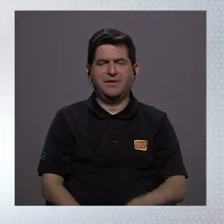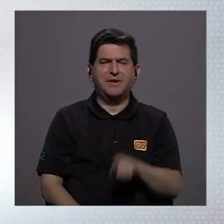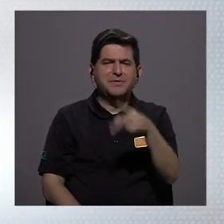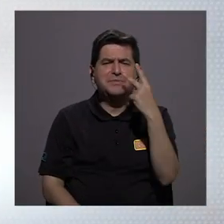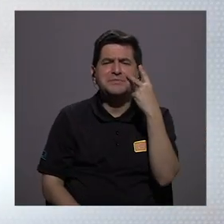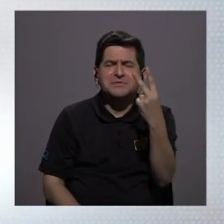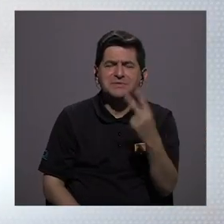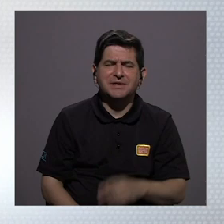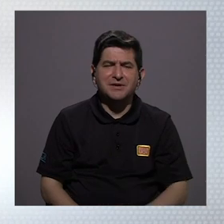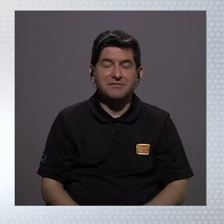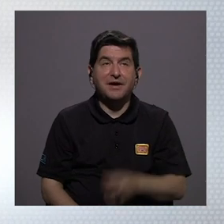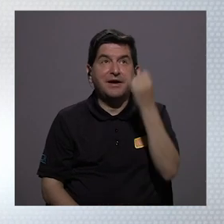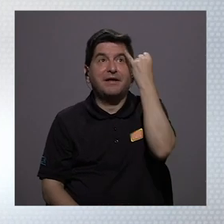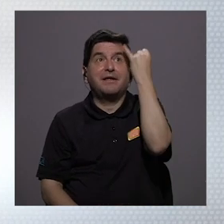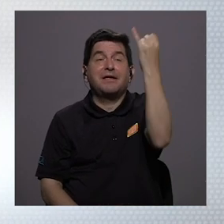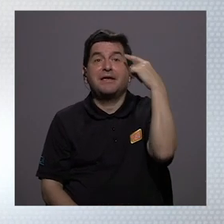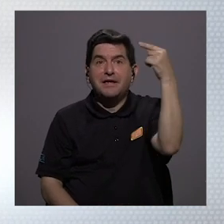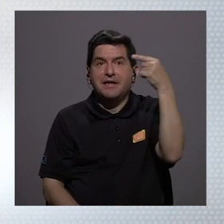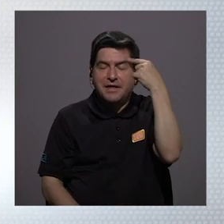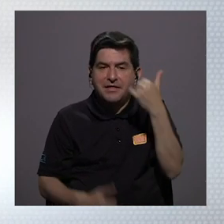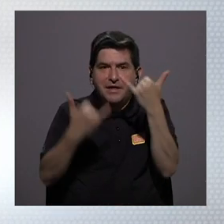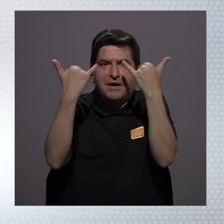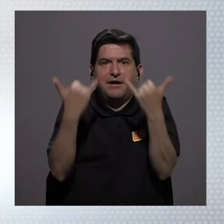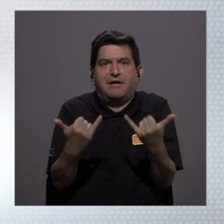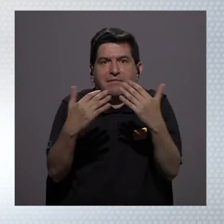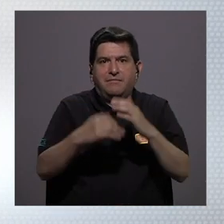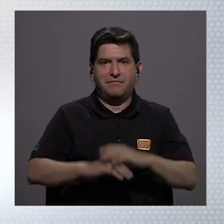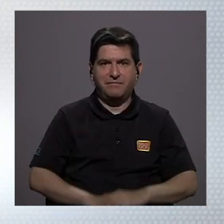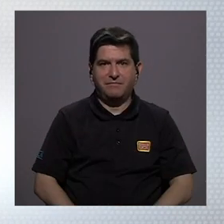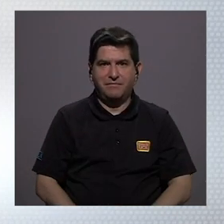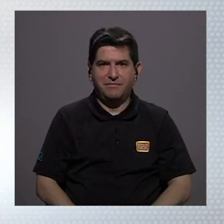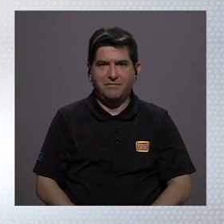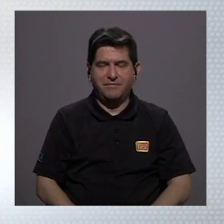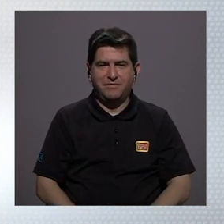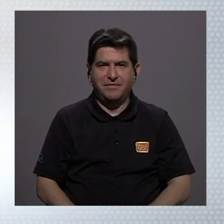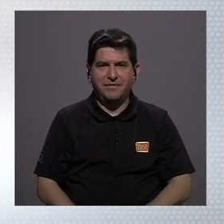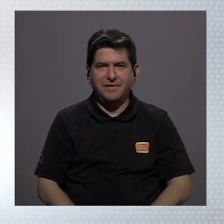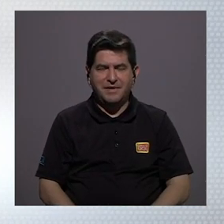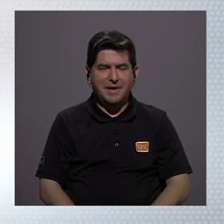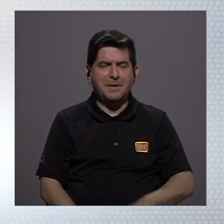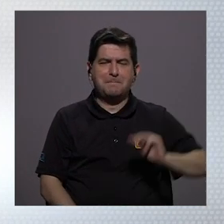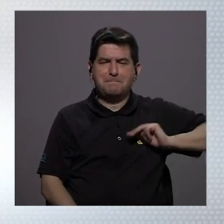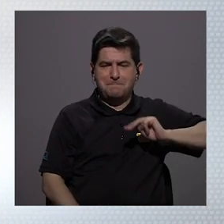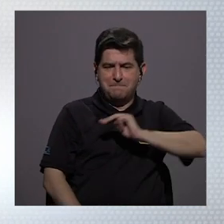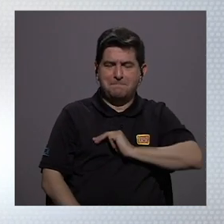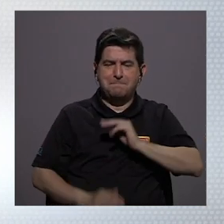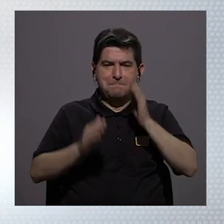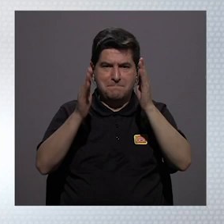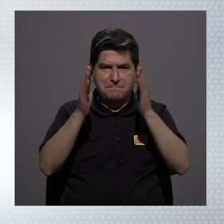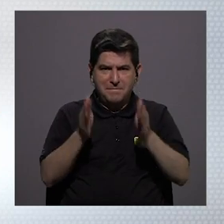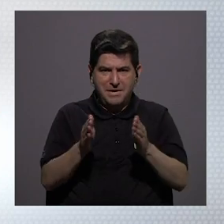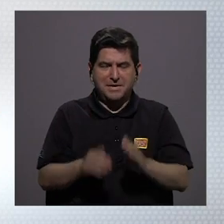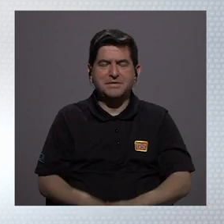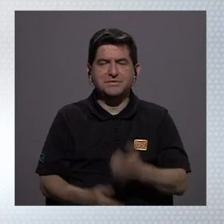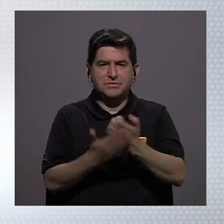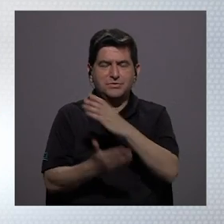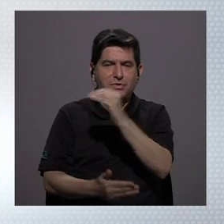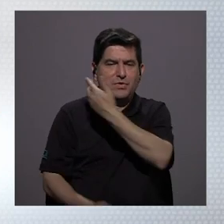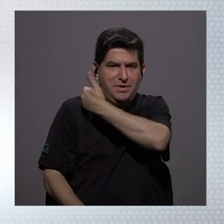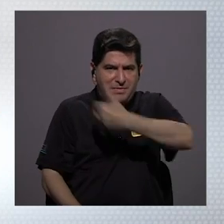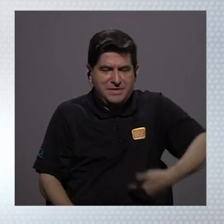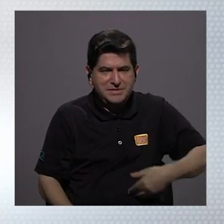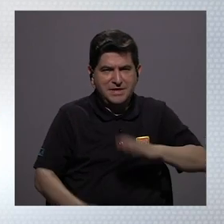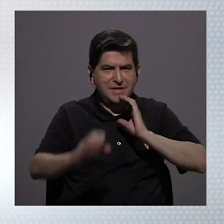esto que ha sido una ocurrencia del gobierno en un momento determinado? Porque en una infidencia entre el Ministerio de Economía y el propio presidente,